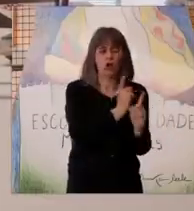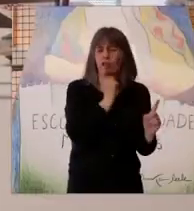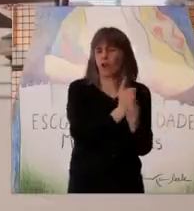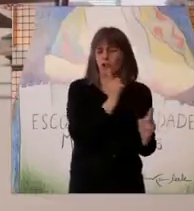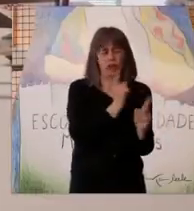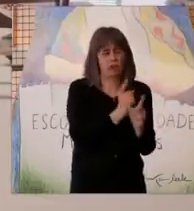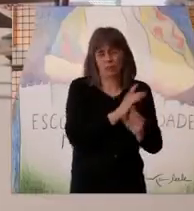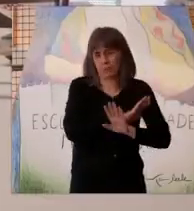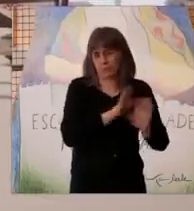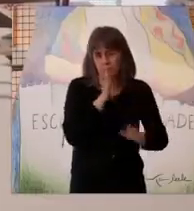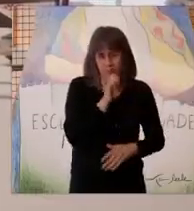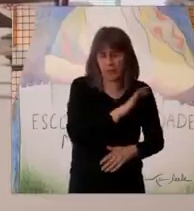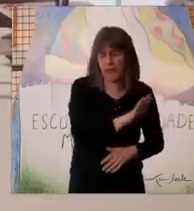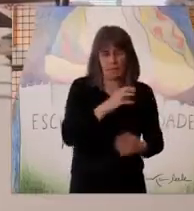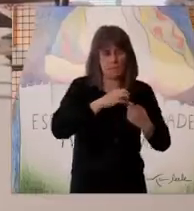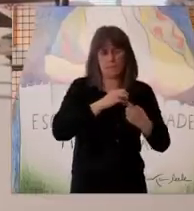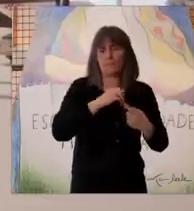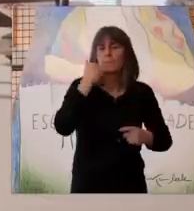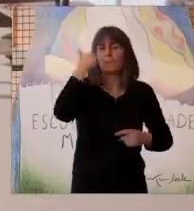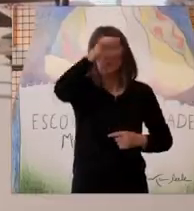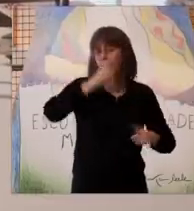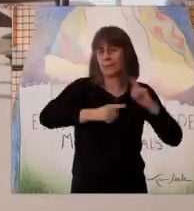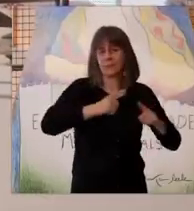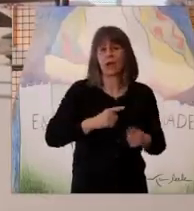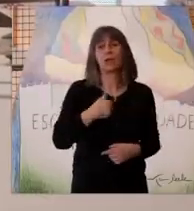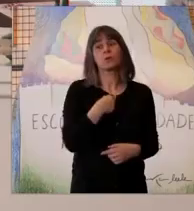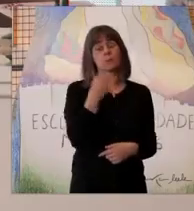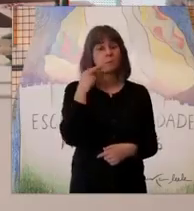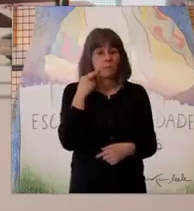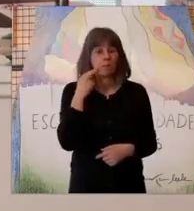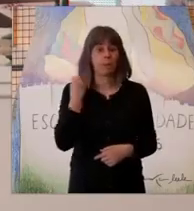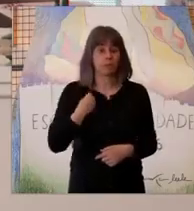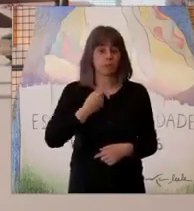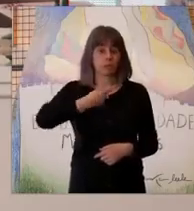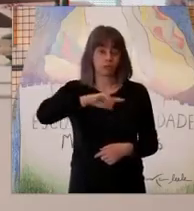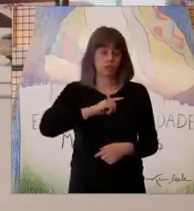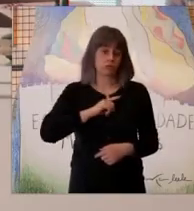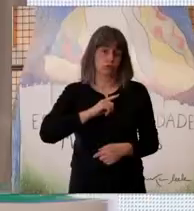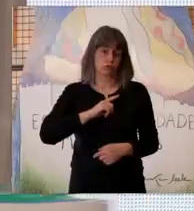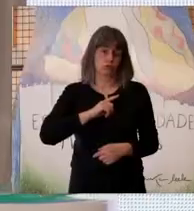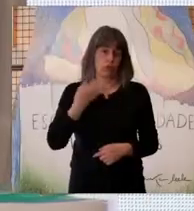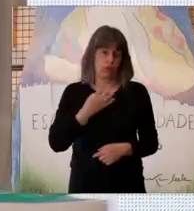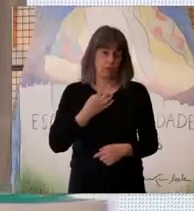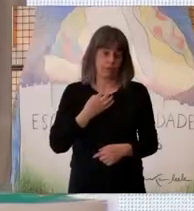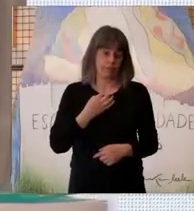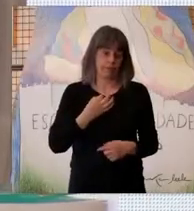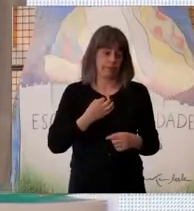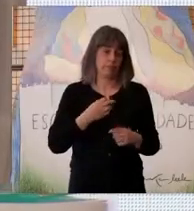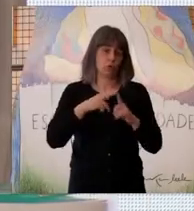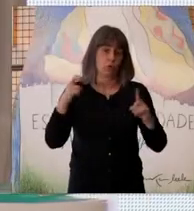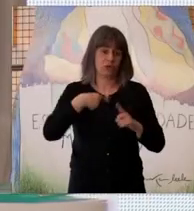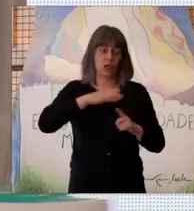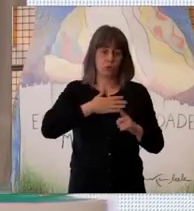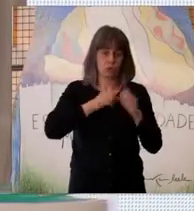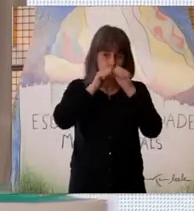en el periódico se amplíe a otros ámbitos de los medios de comunicación al final eres muy consciente de